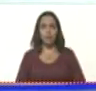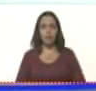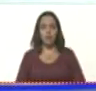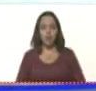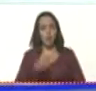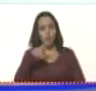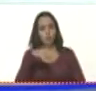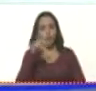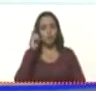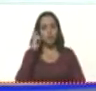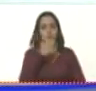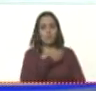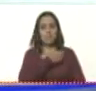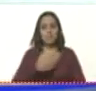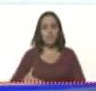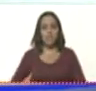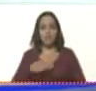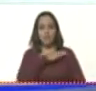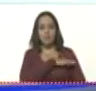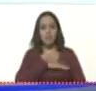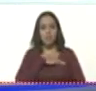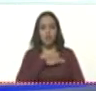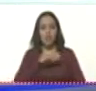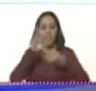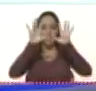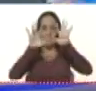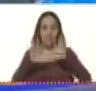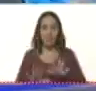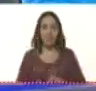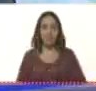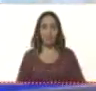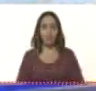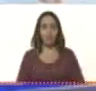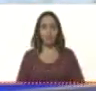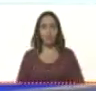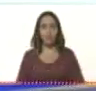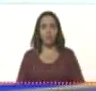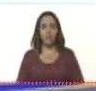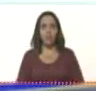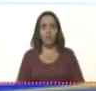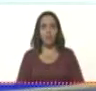Vargas, presidenta de la misión Nevado, bella misión.